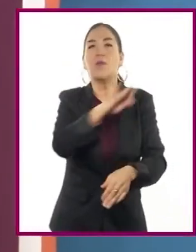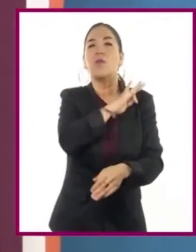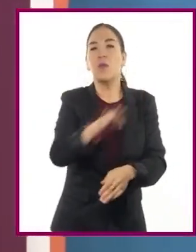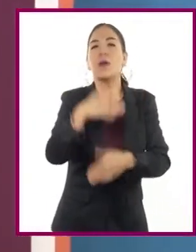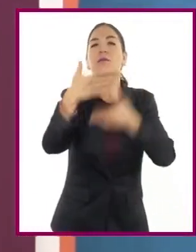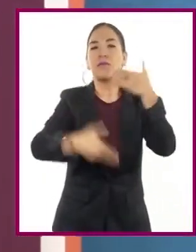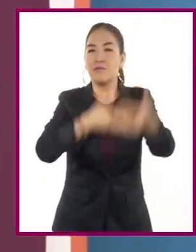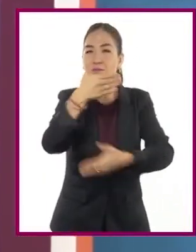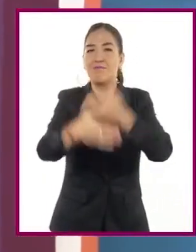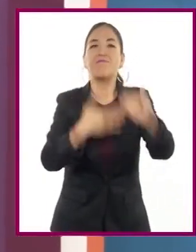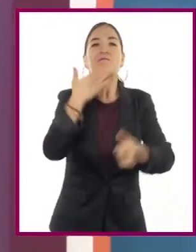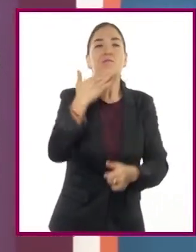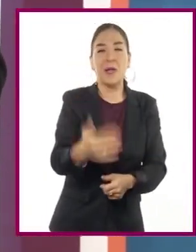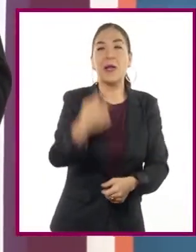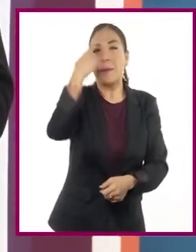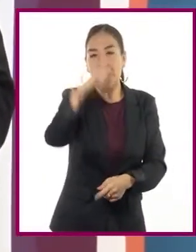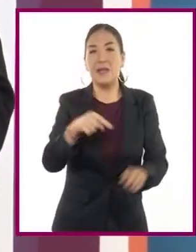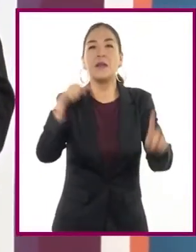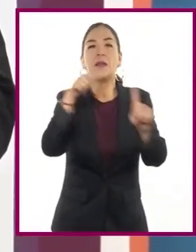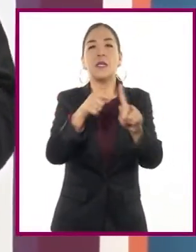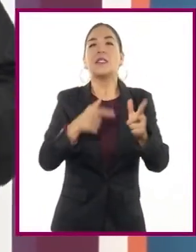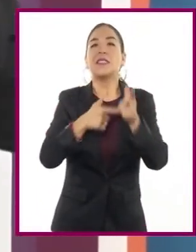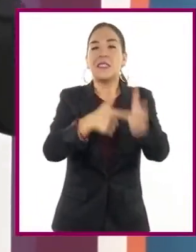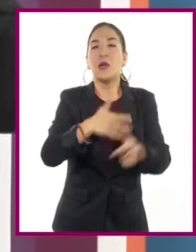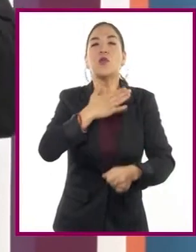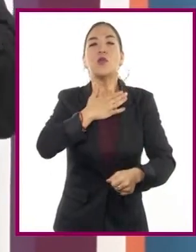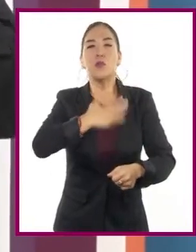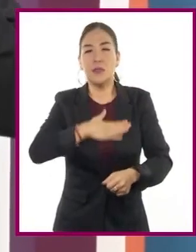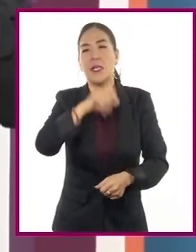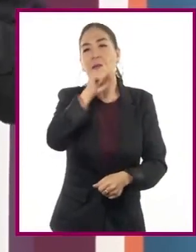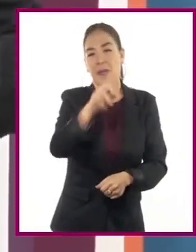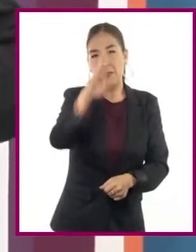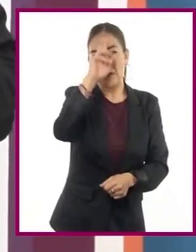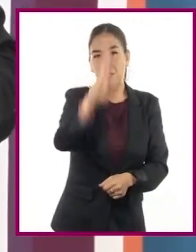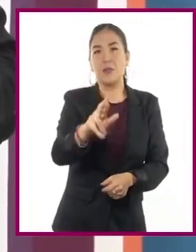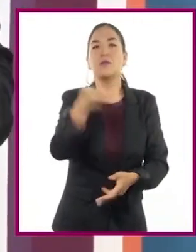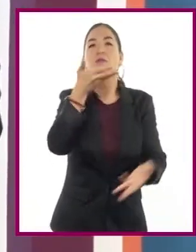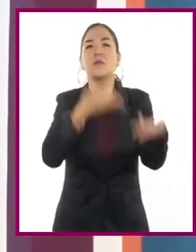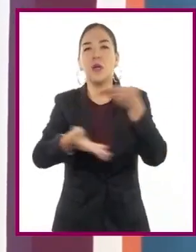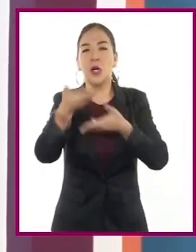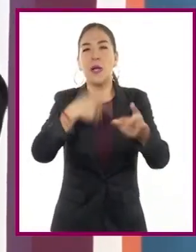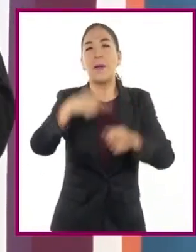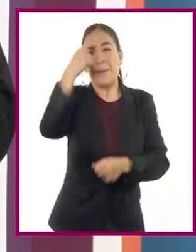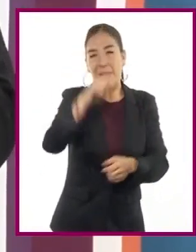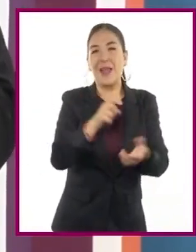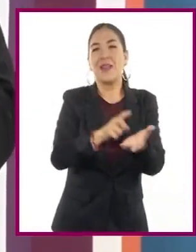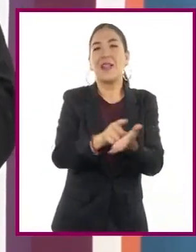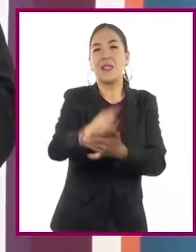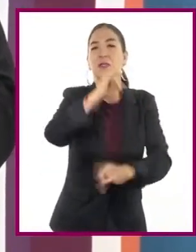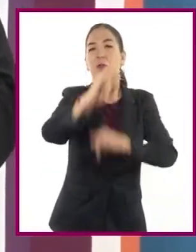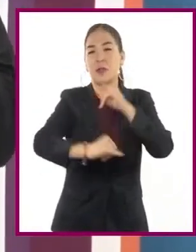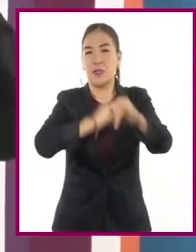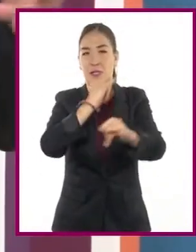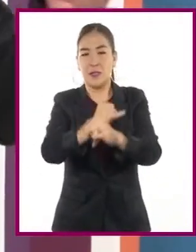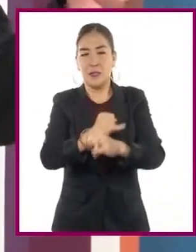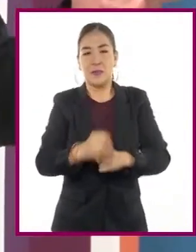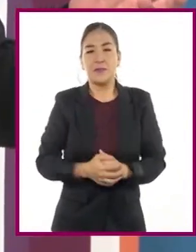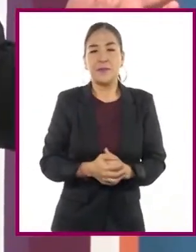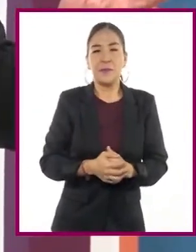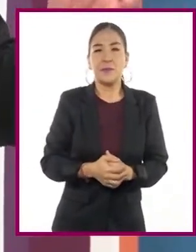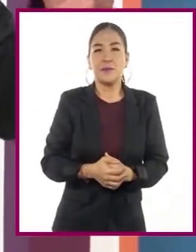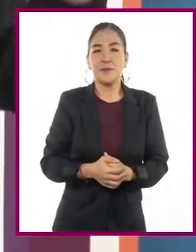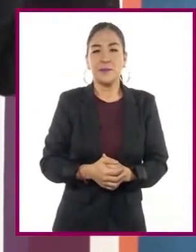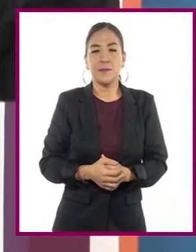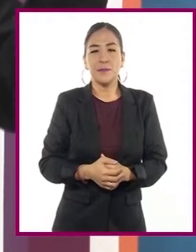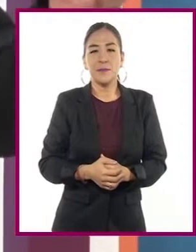condiciones necesarias para poder mantener la justicia y el respeto a los tratados de derecho internacional, para apoyar